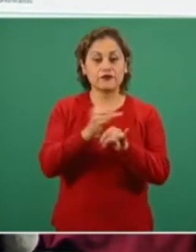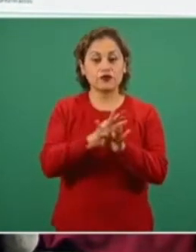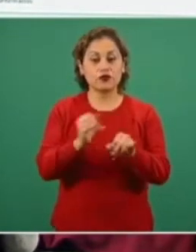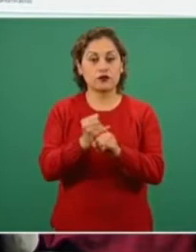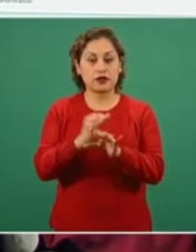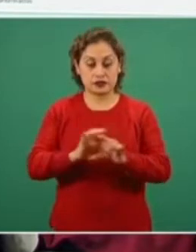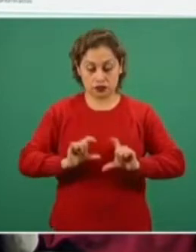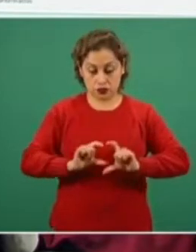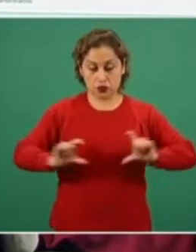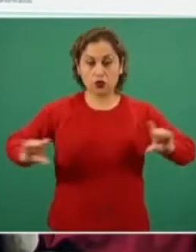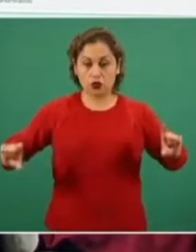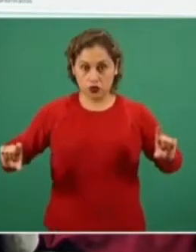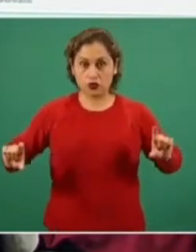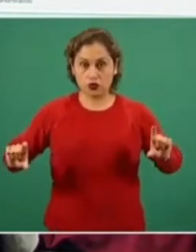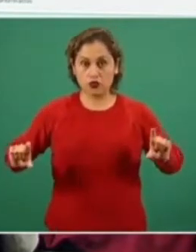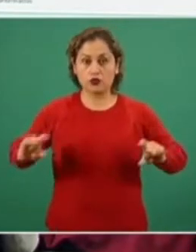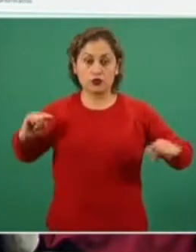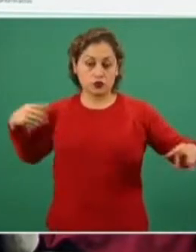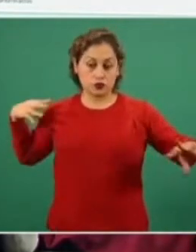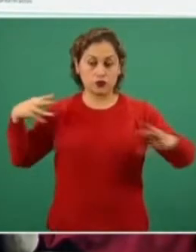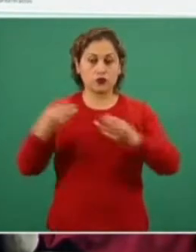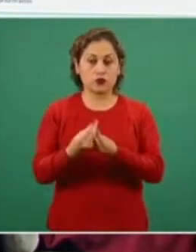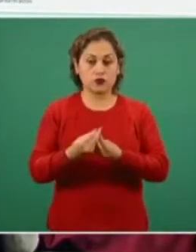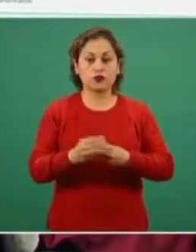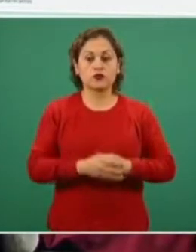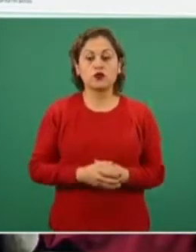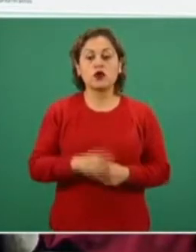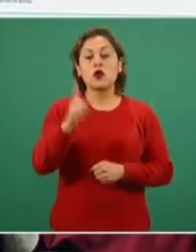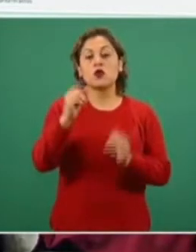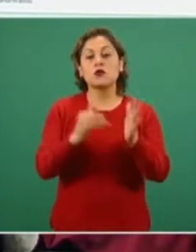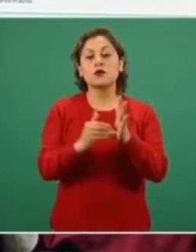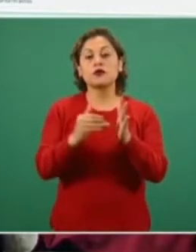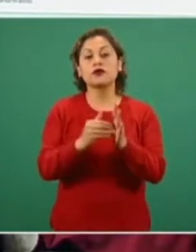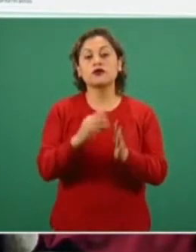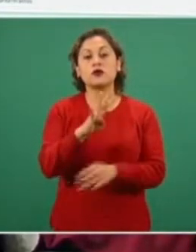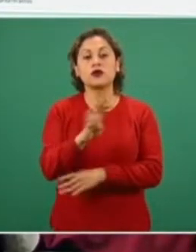el día de hoy, en donde tenemos un total de